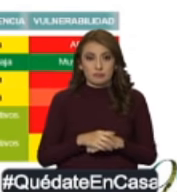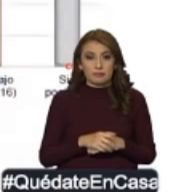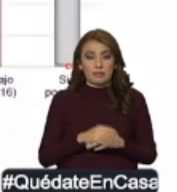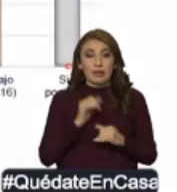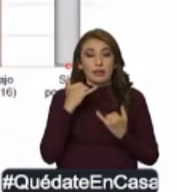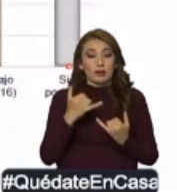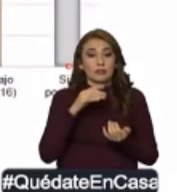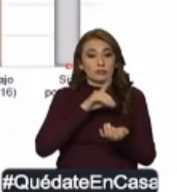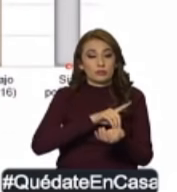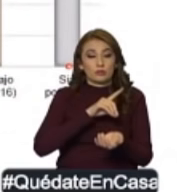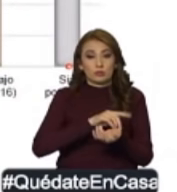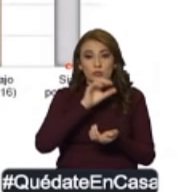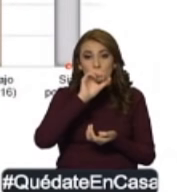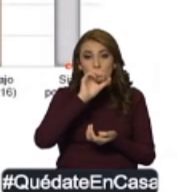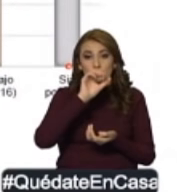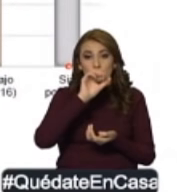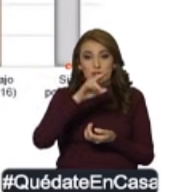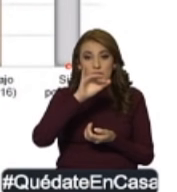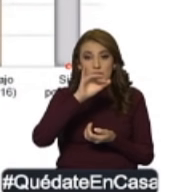Aguilar.